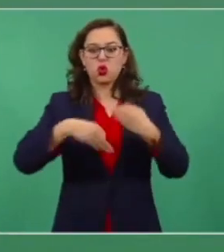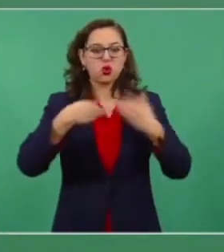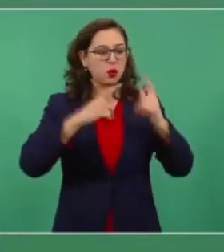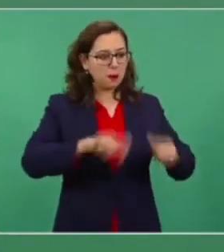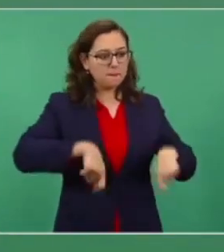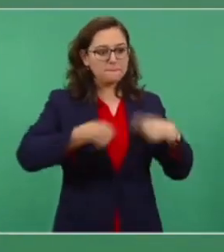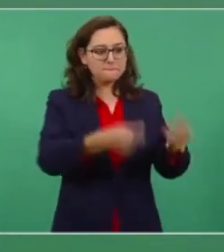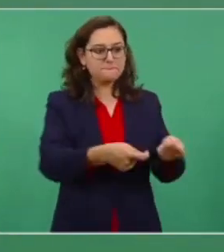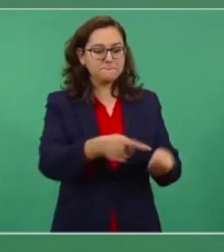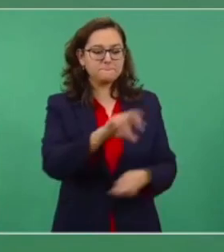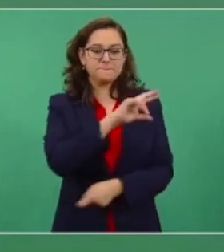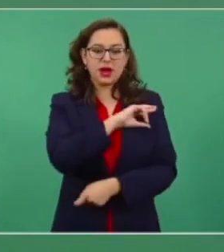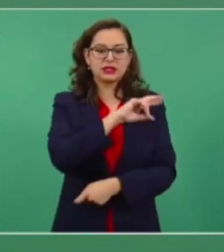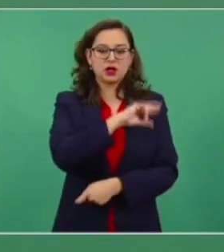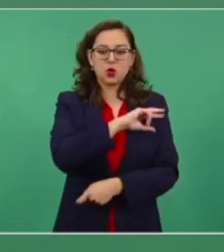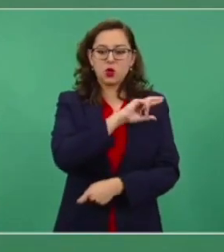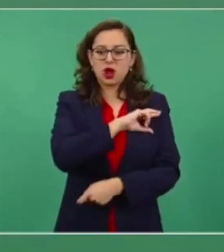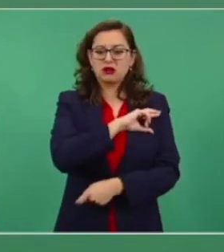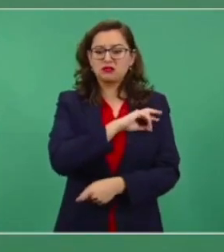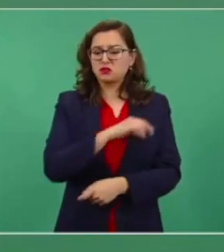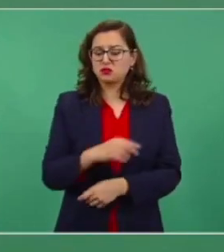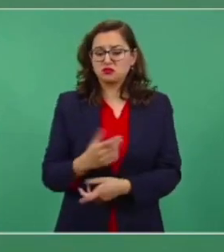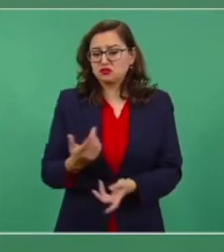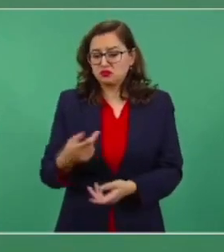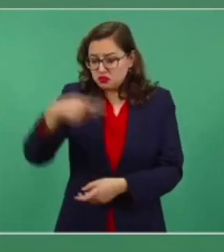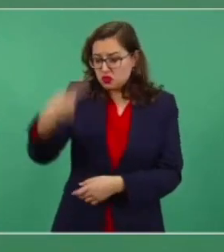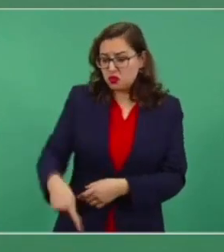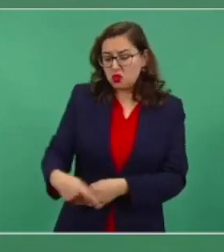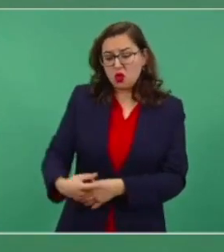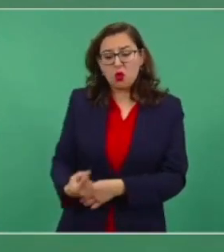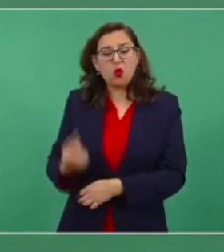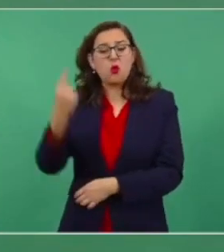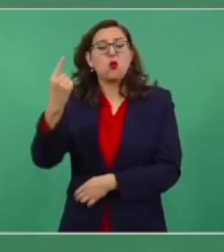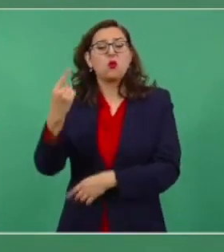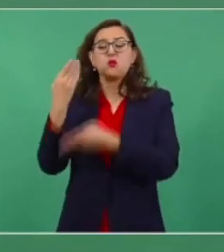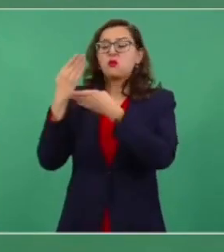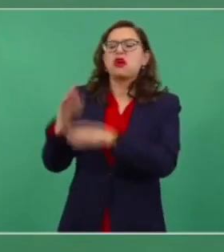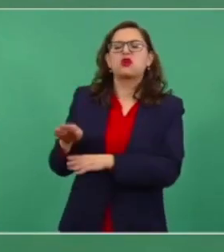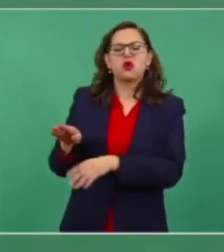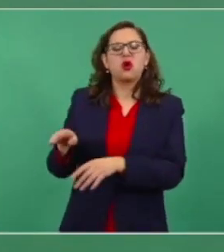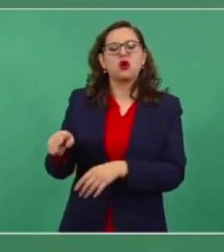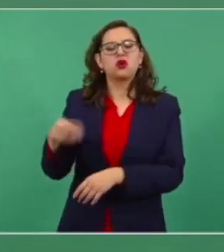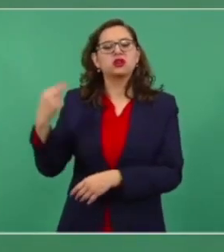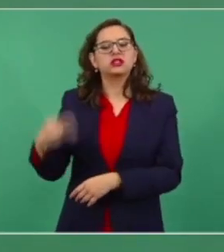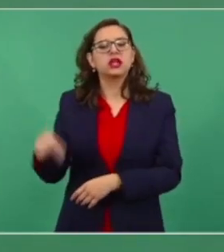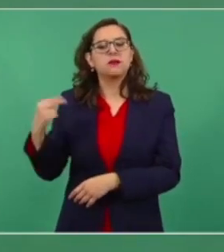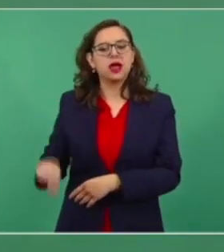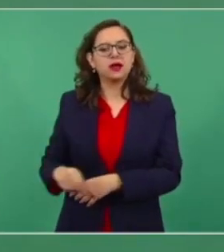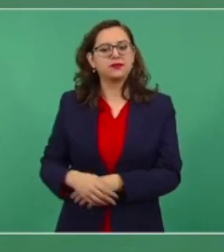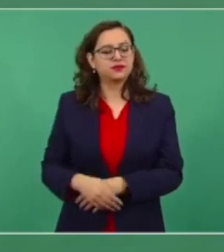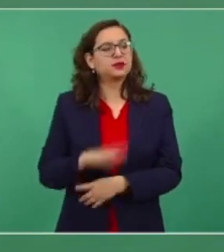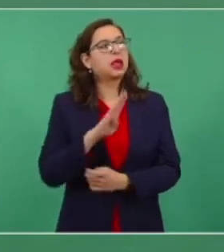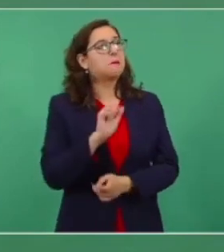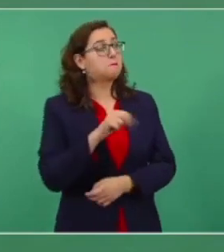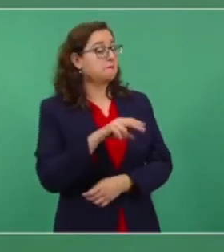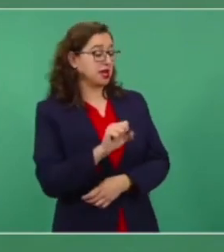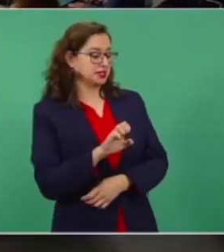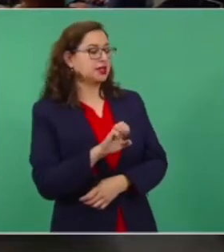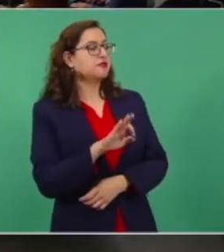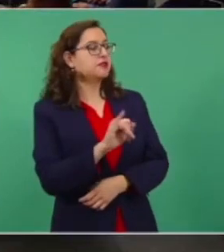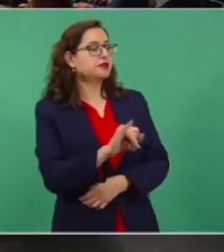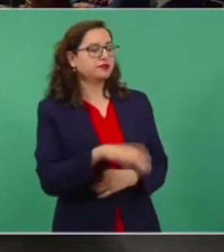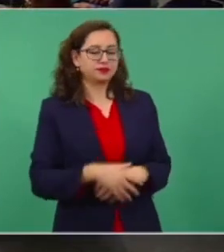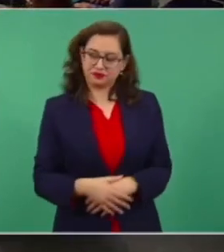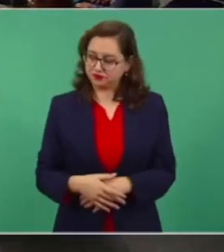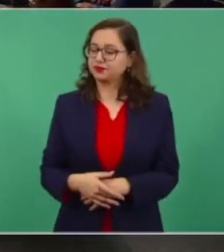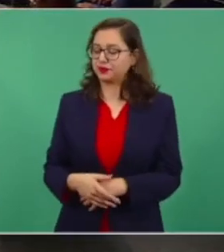que ni sabe la gente cómo se llama o cómo se llamaba. Era Bansefi. Bansefi,